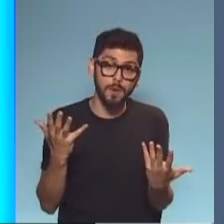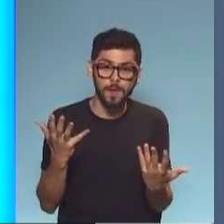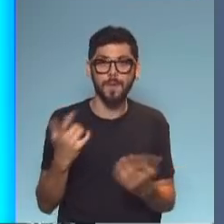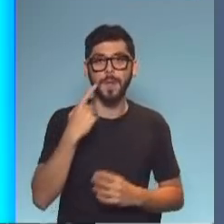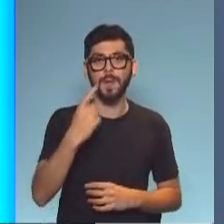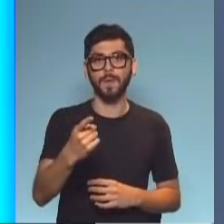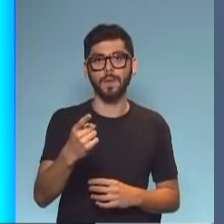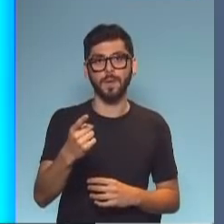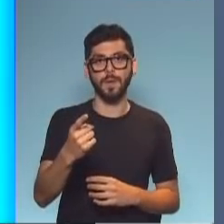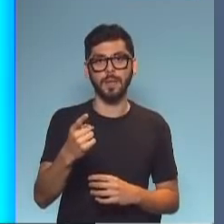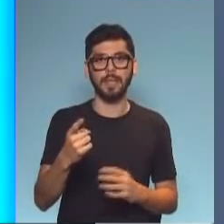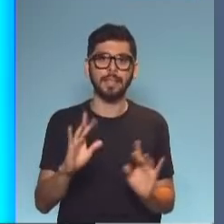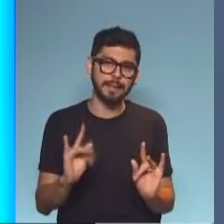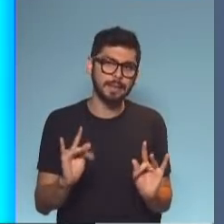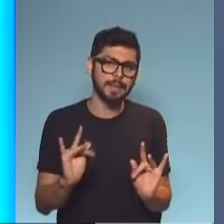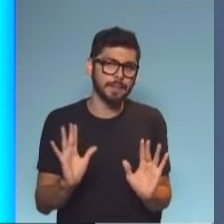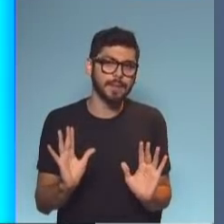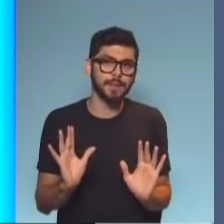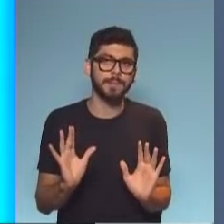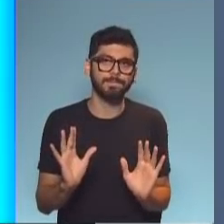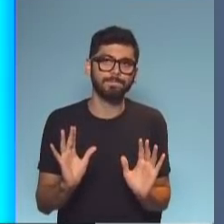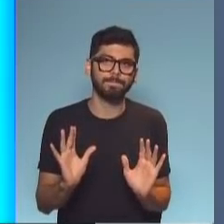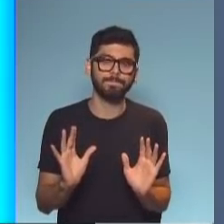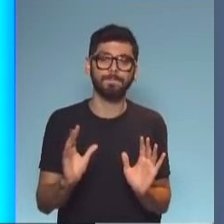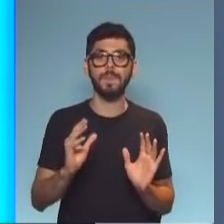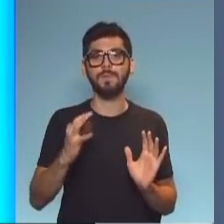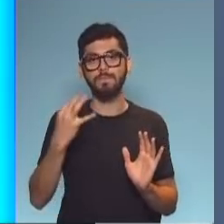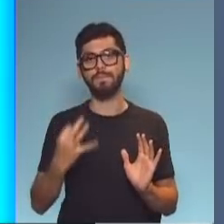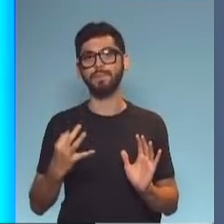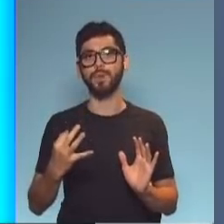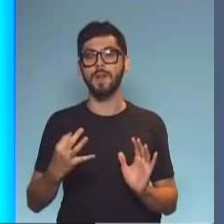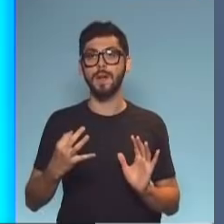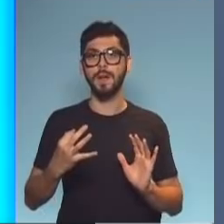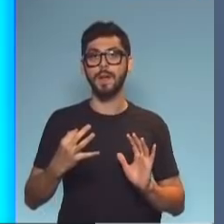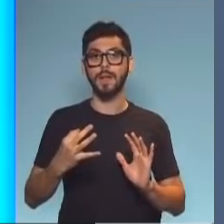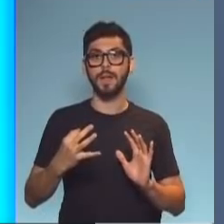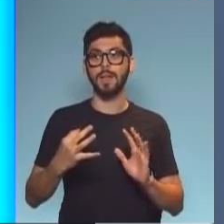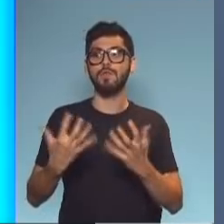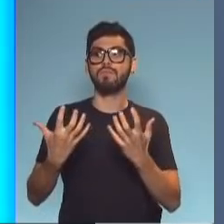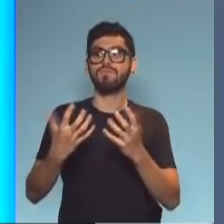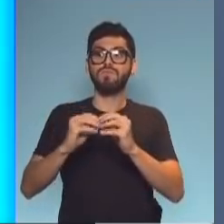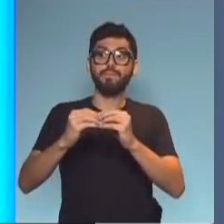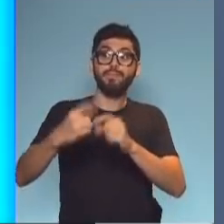vemos que está bastante complicado el escenario, más allá del, digamos, del conflicto estructural que